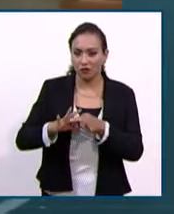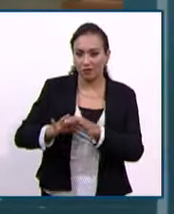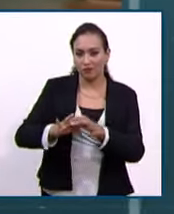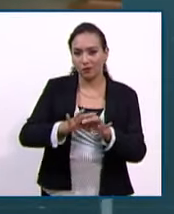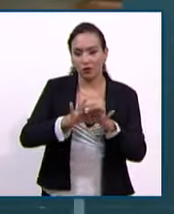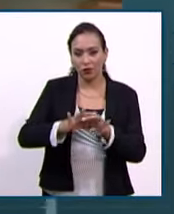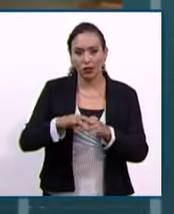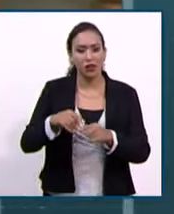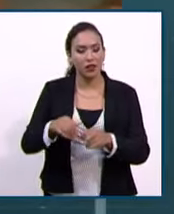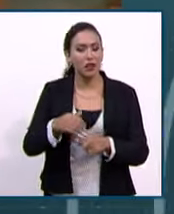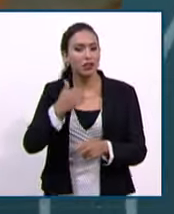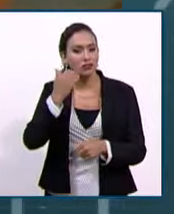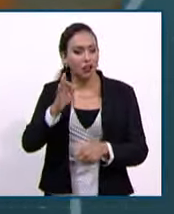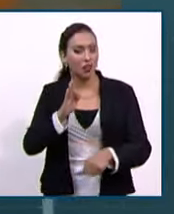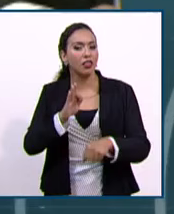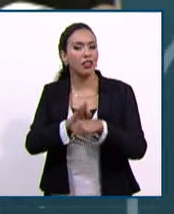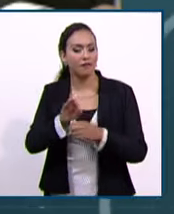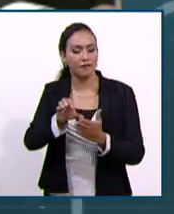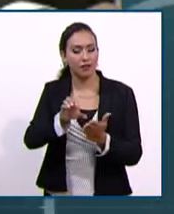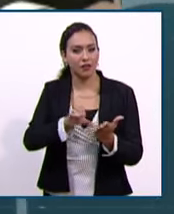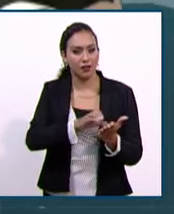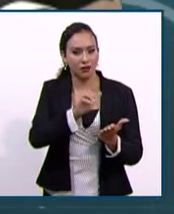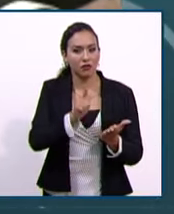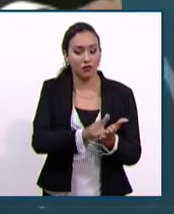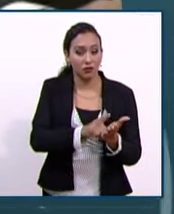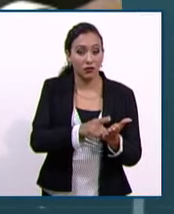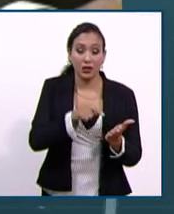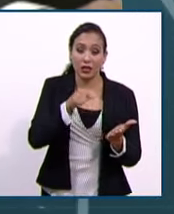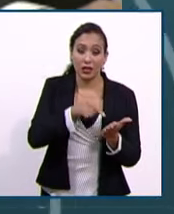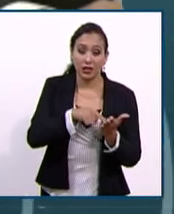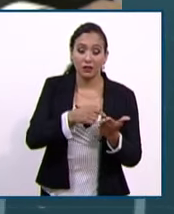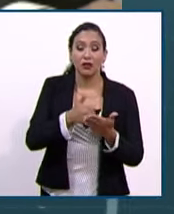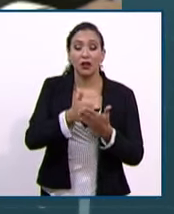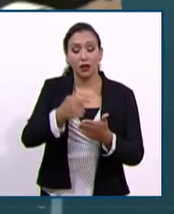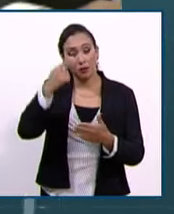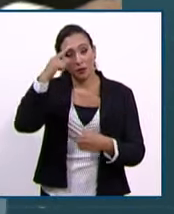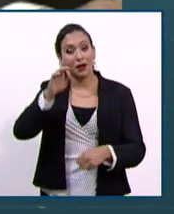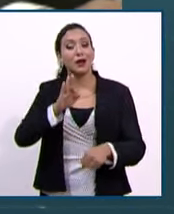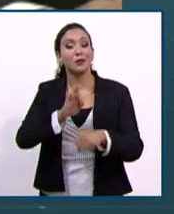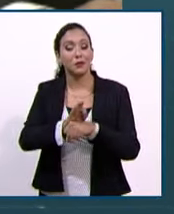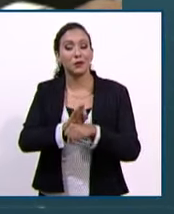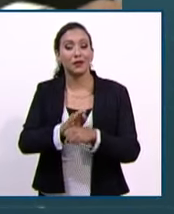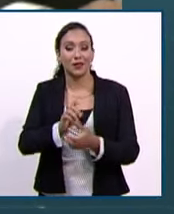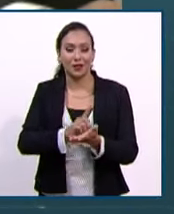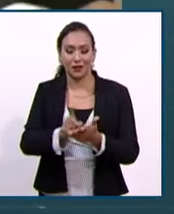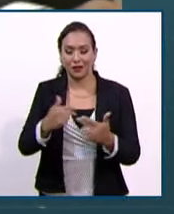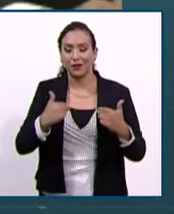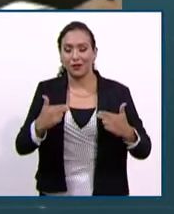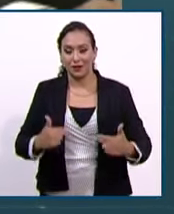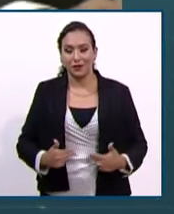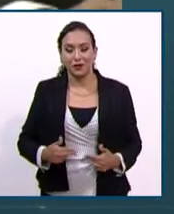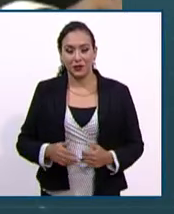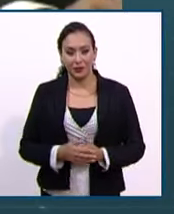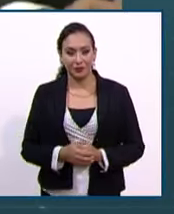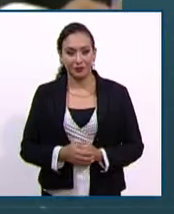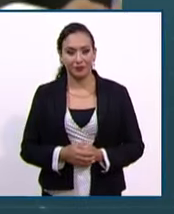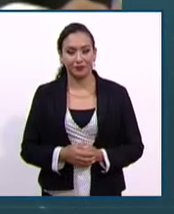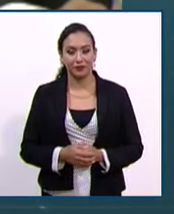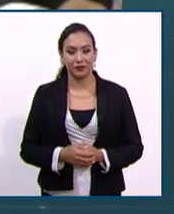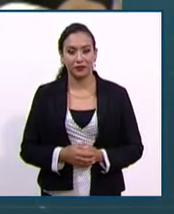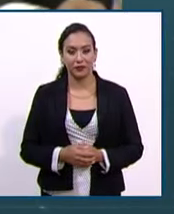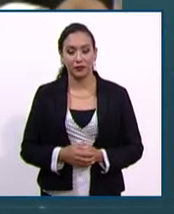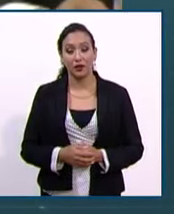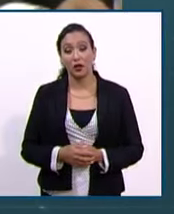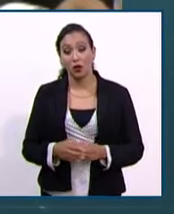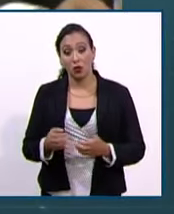su compromiso de defender la Constitución y garantizar la protección de los derechos humanos. Indicó que las decisiones de los